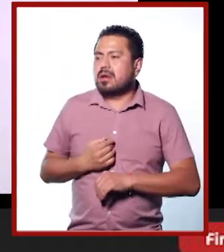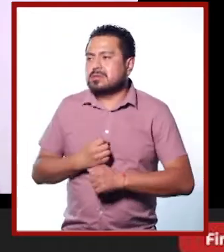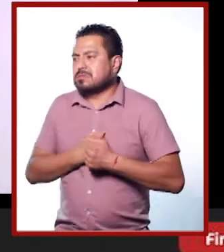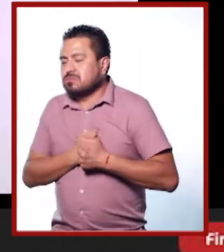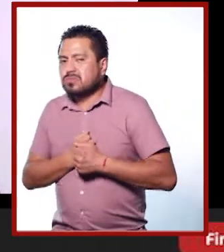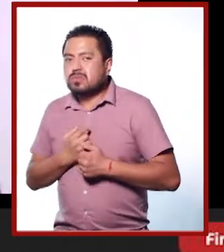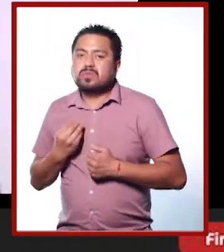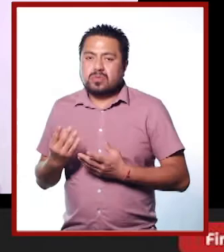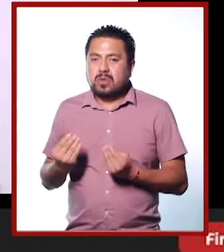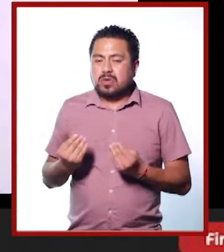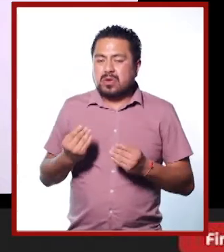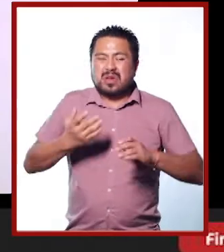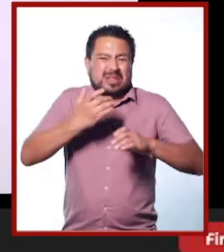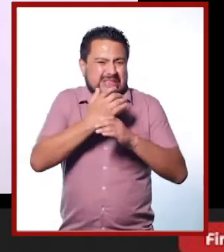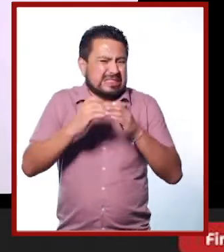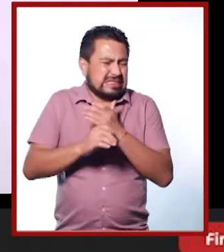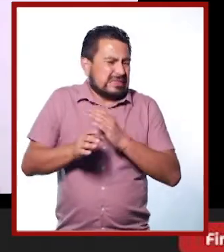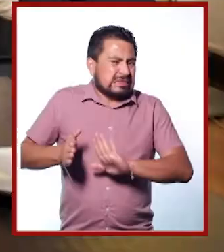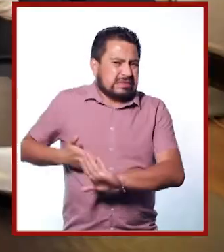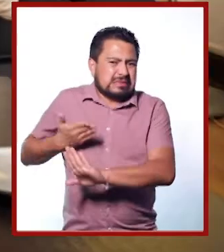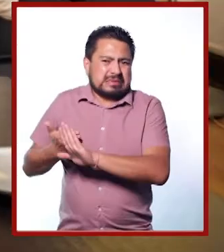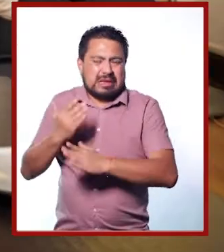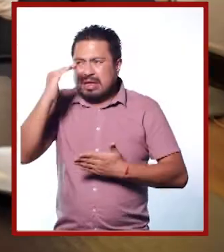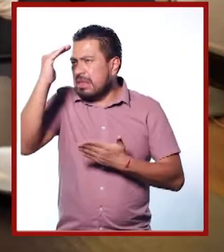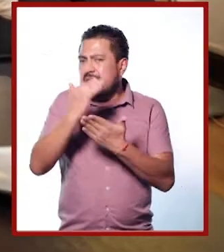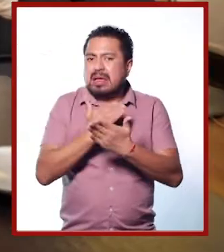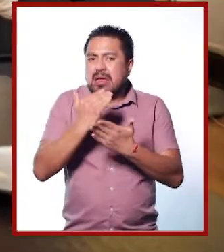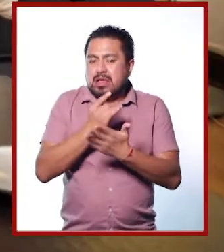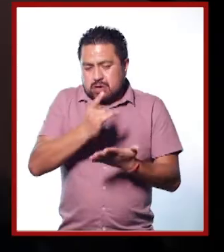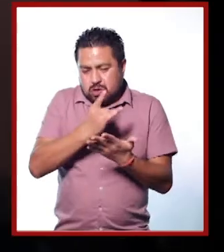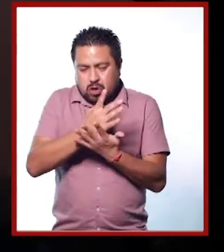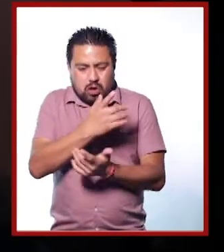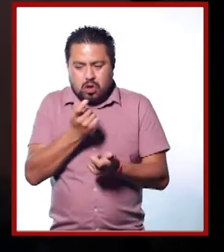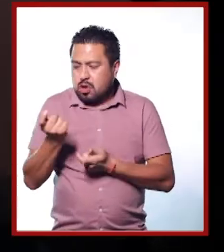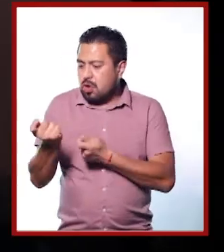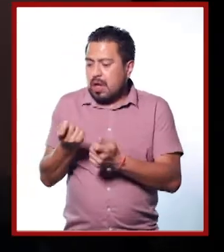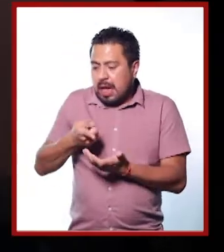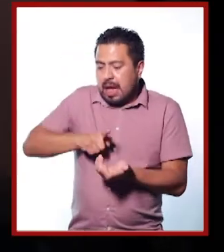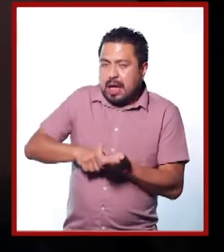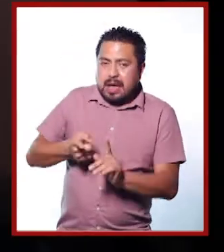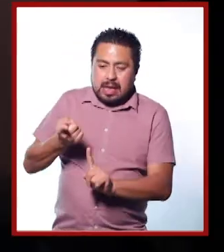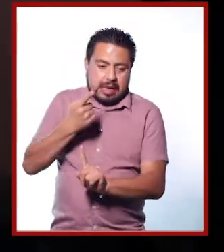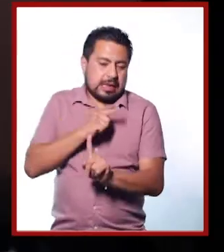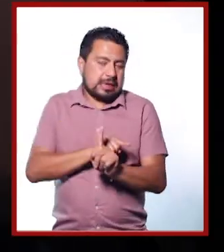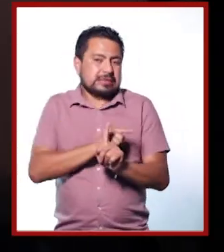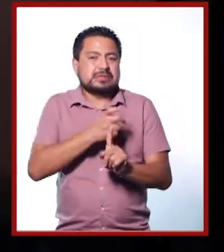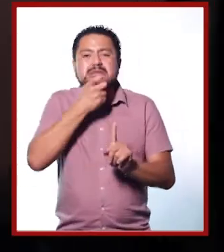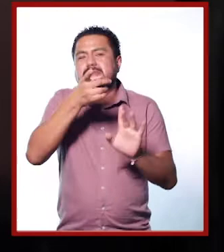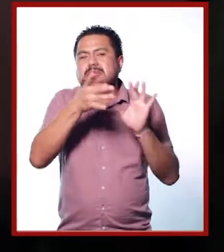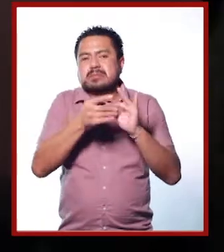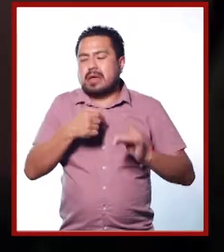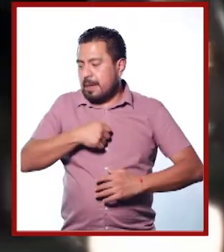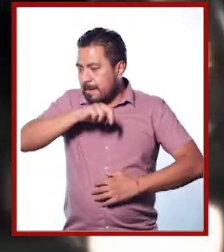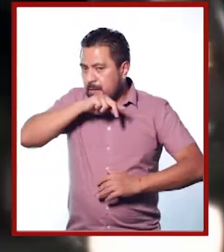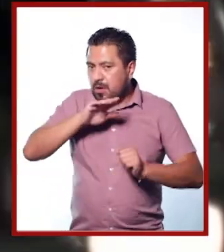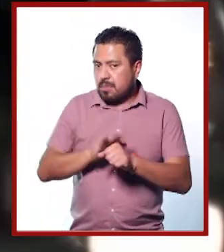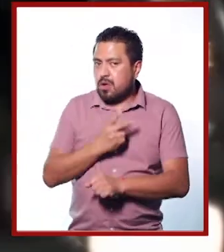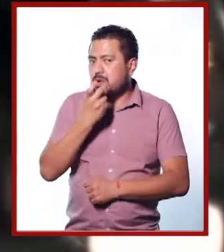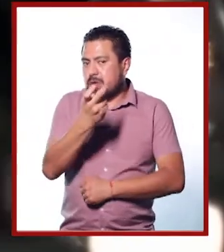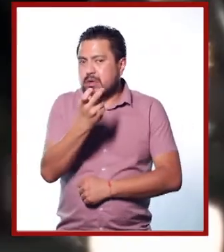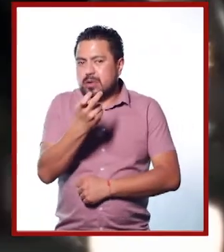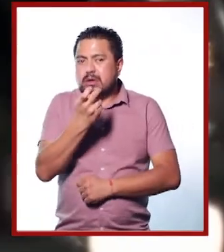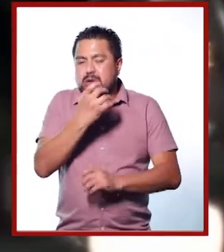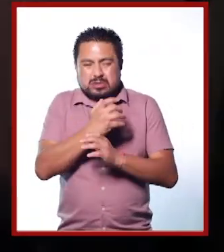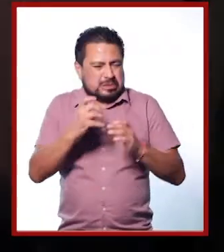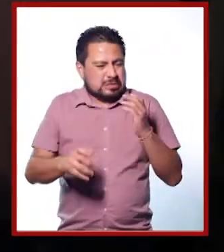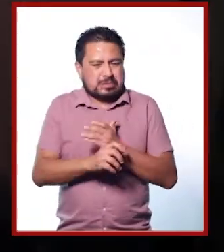quiero. Entonces son microviolencias porque al final los celos hay un control detrás de ellas y es como decir me preocupo por ti,